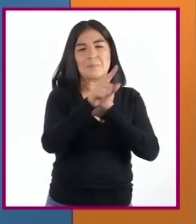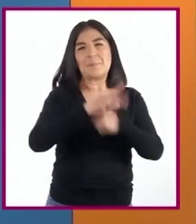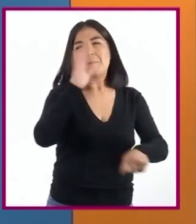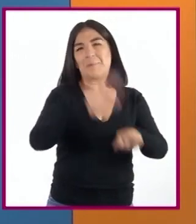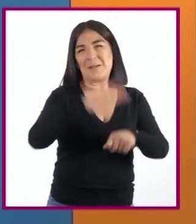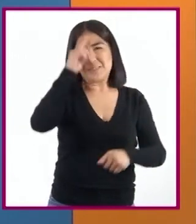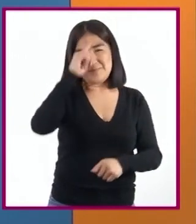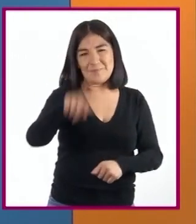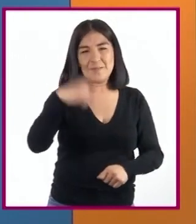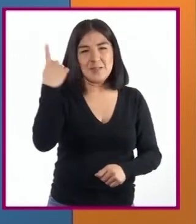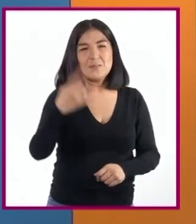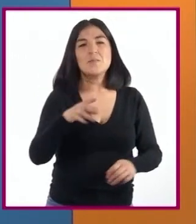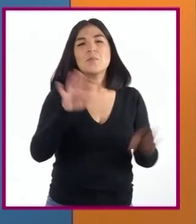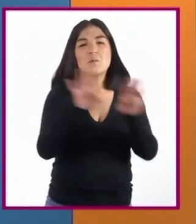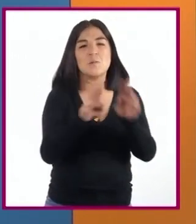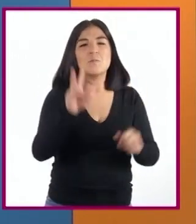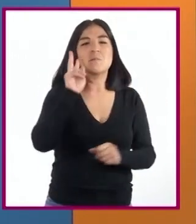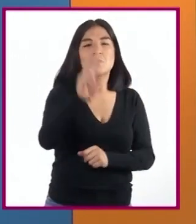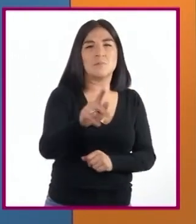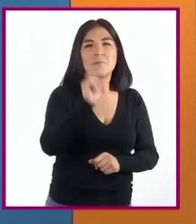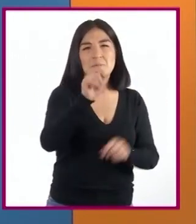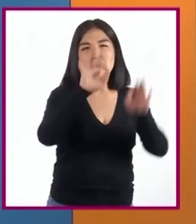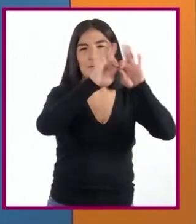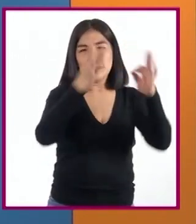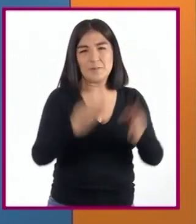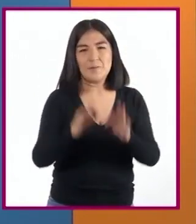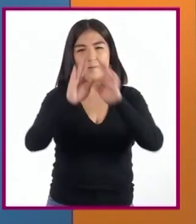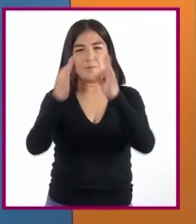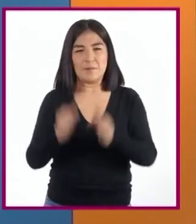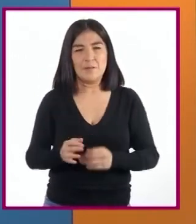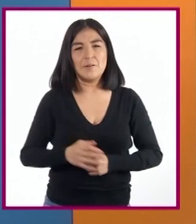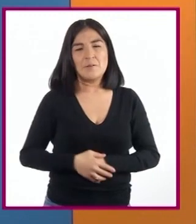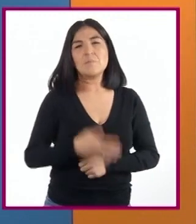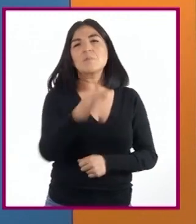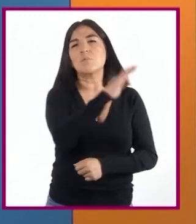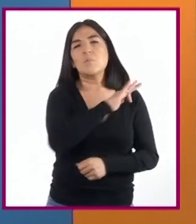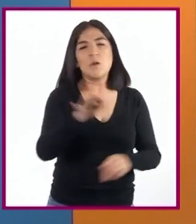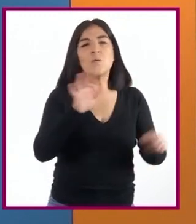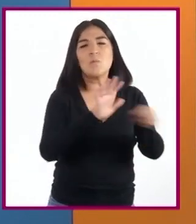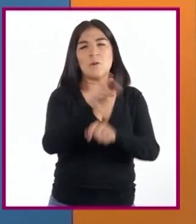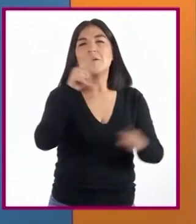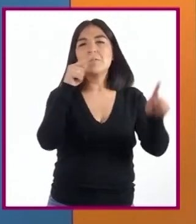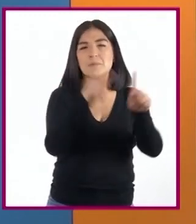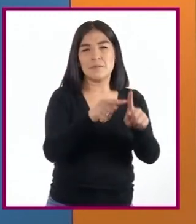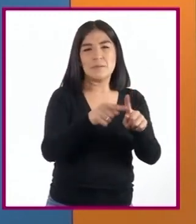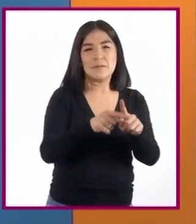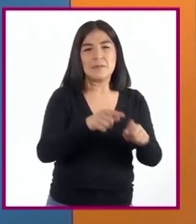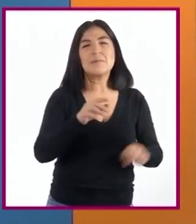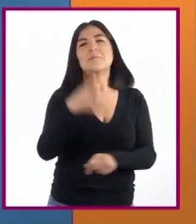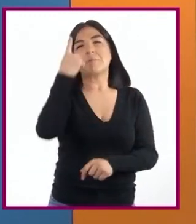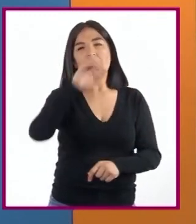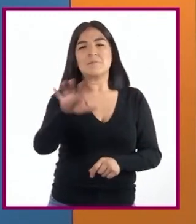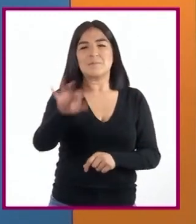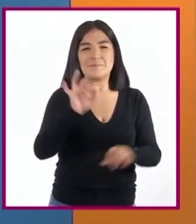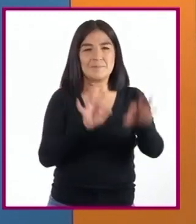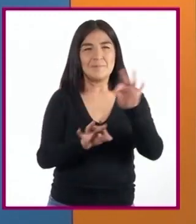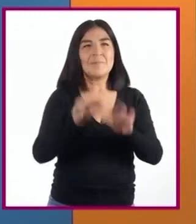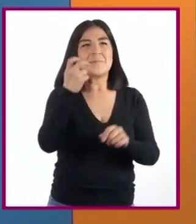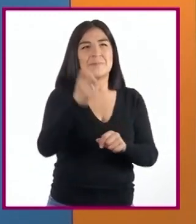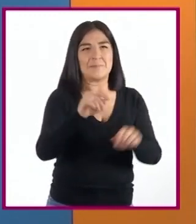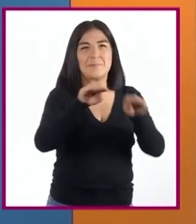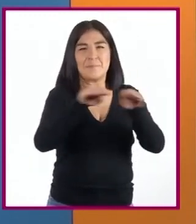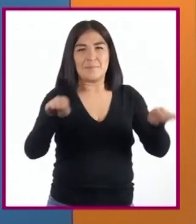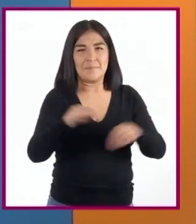eficiente. Mediante la observación de las figuras geométricas, podemos encontrar soluciones a ciertas medidas.